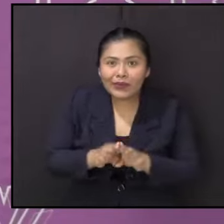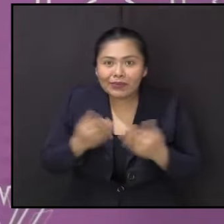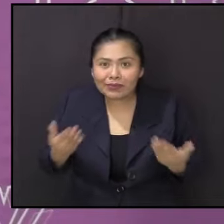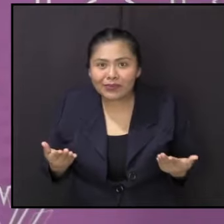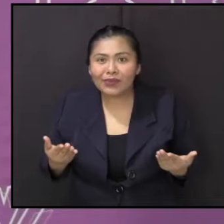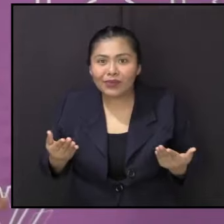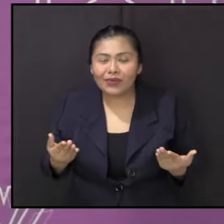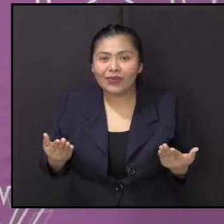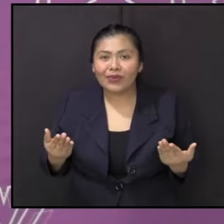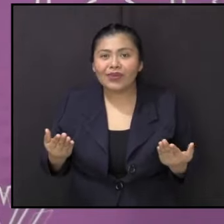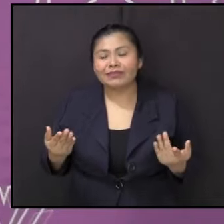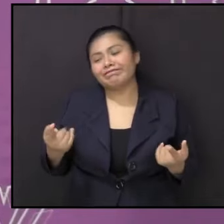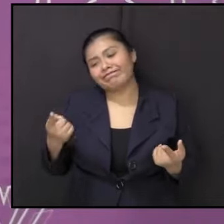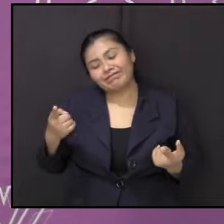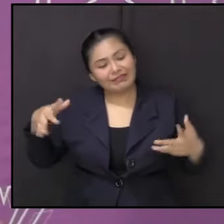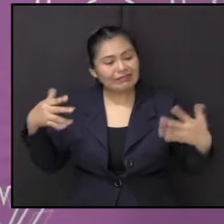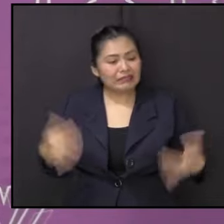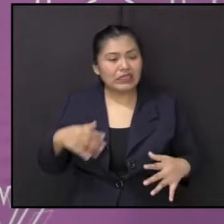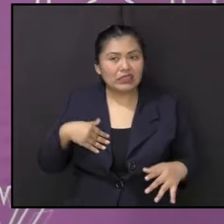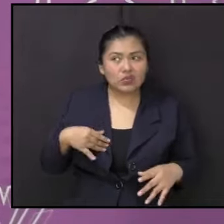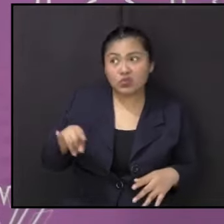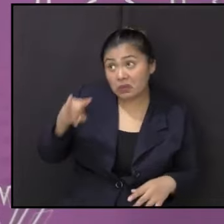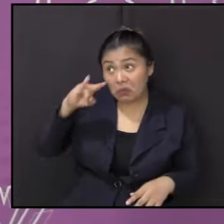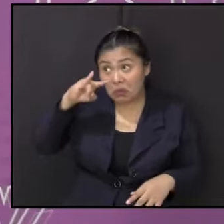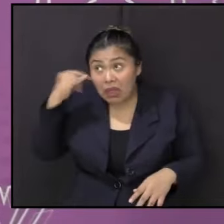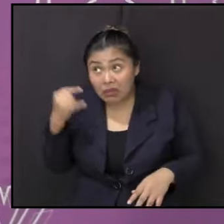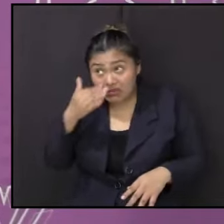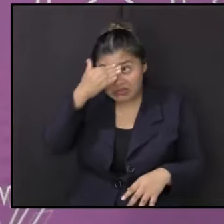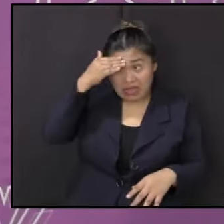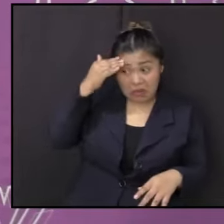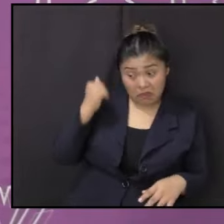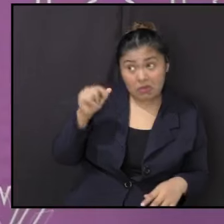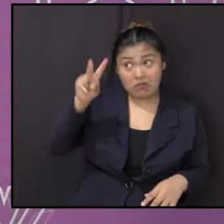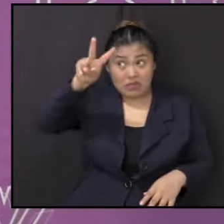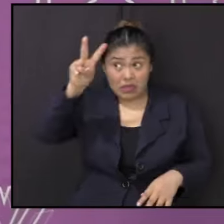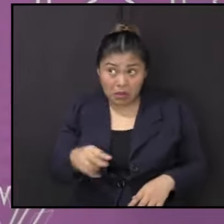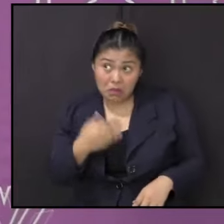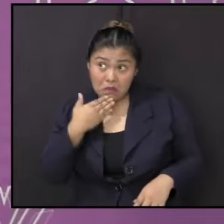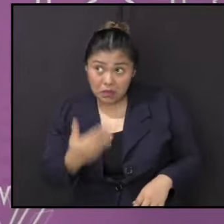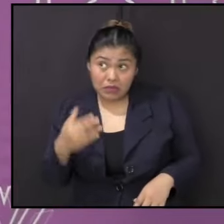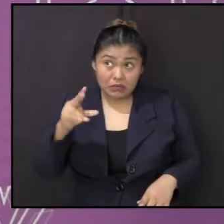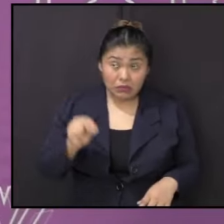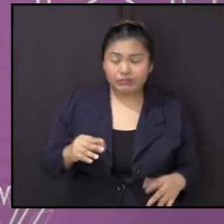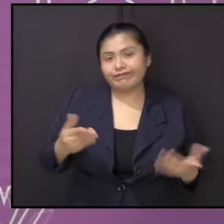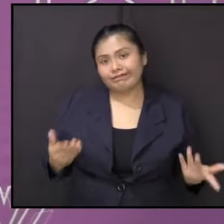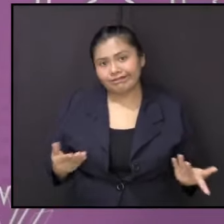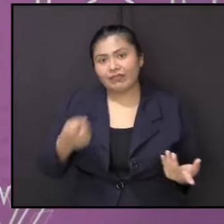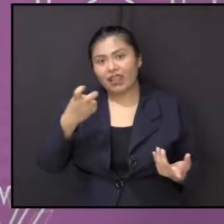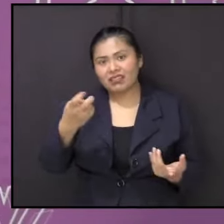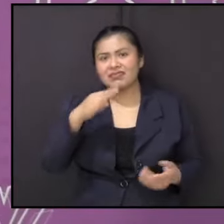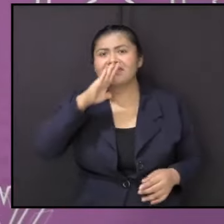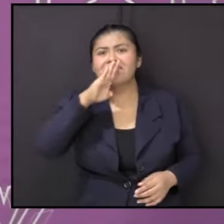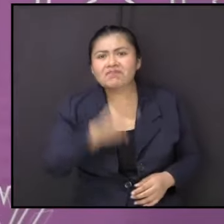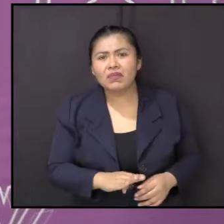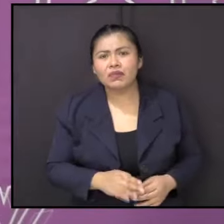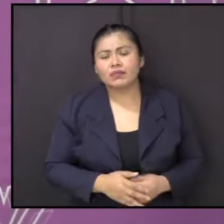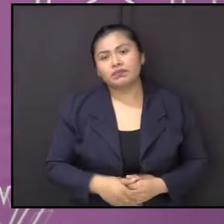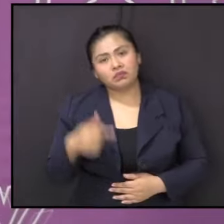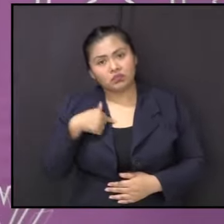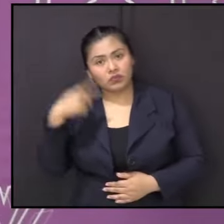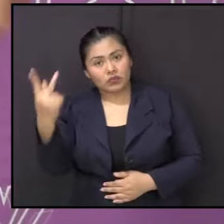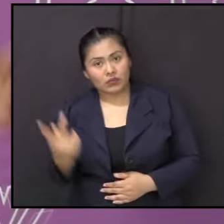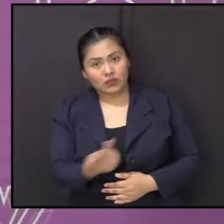maneja con total opacidad, con cero transparencia y no sabemos a dónde van a dar. Pero no nada más eso. Mi pregunta sería para la candidata